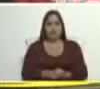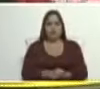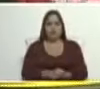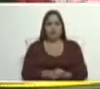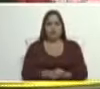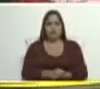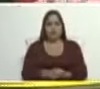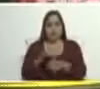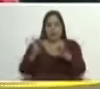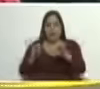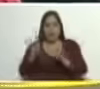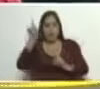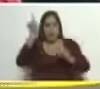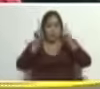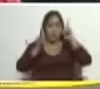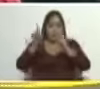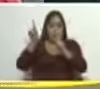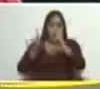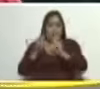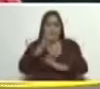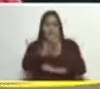Levantaron la mano 29,